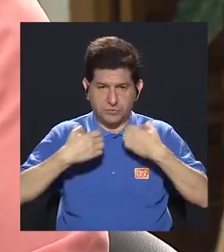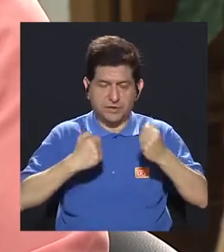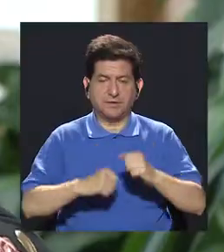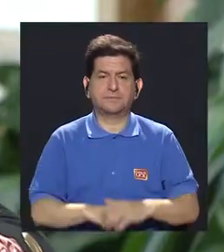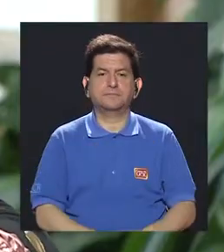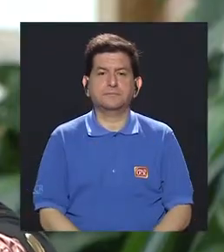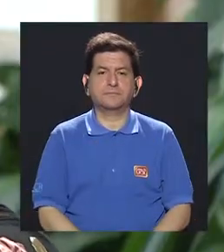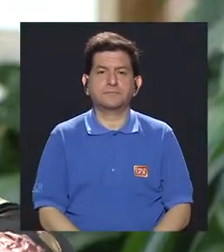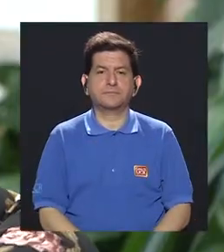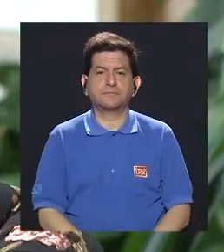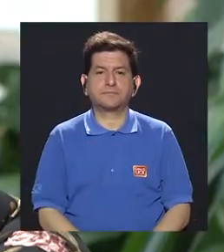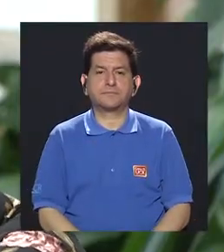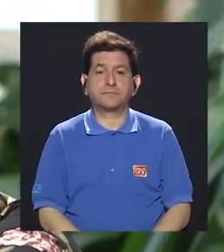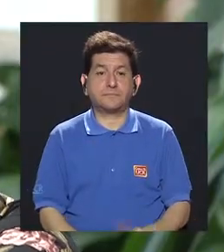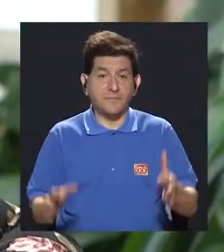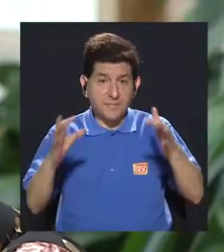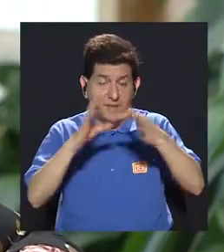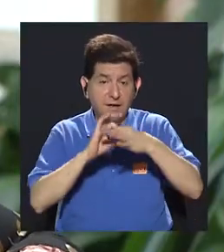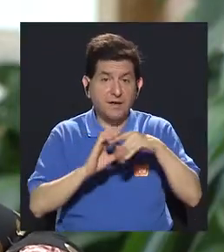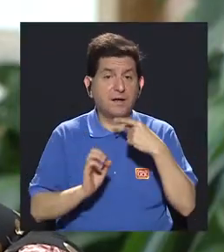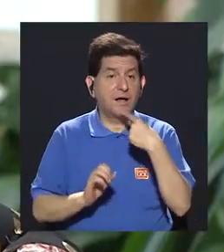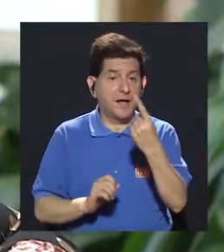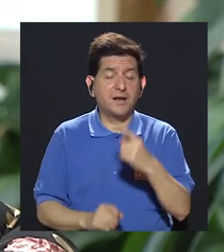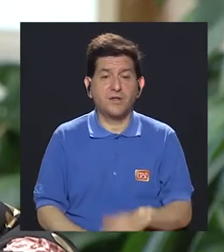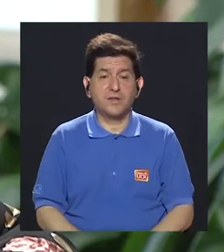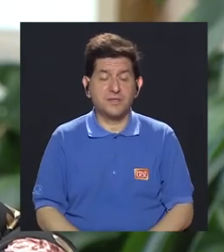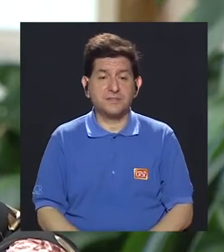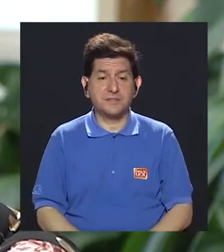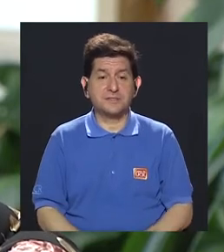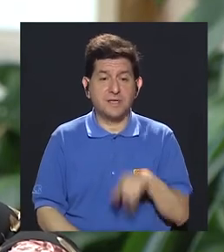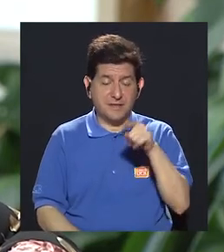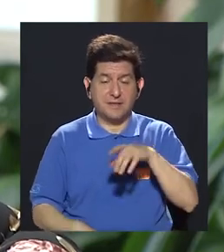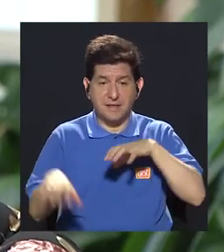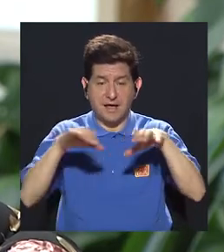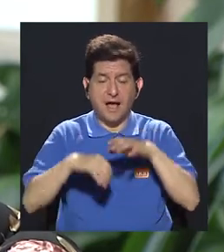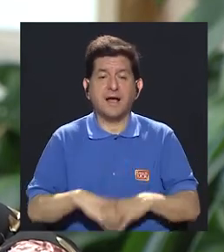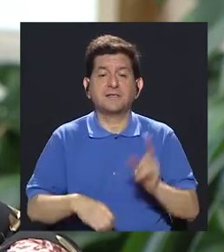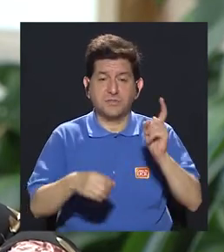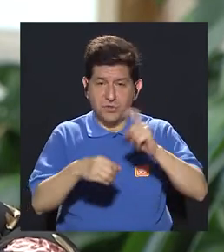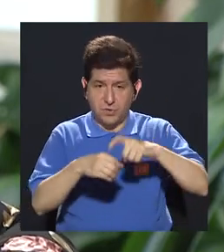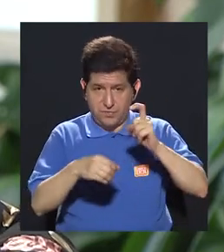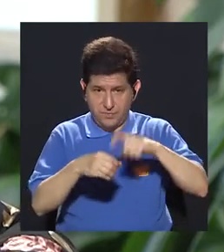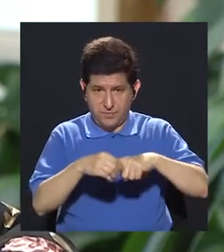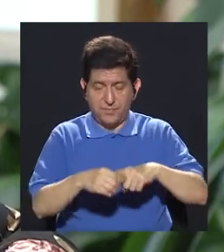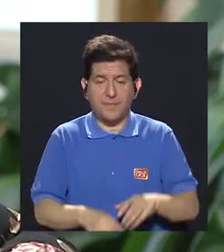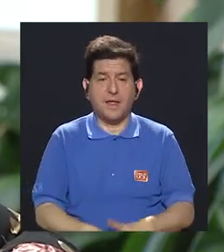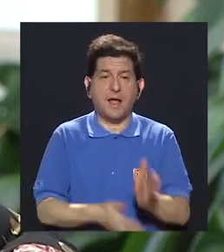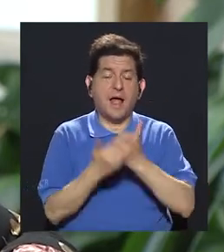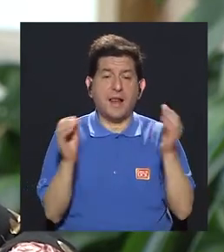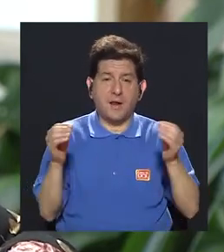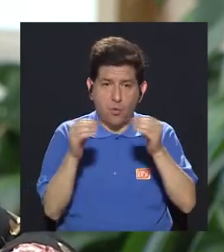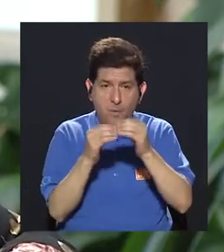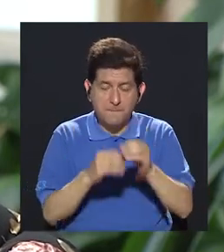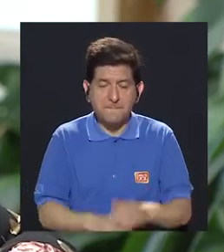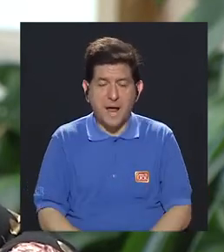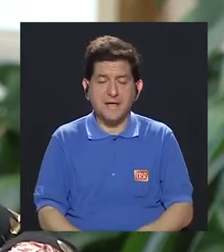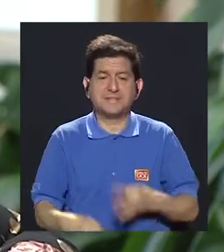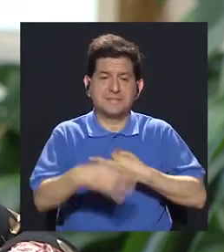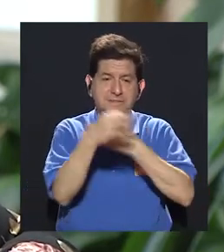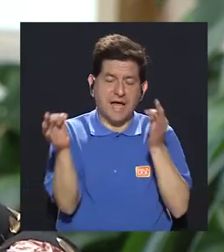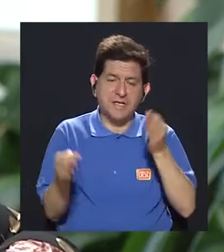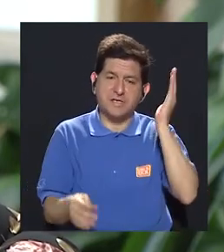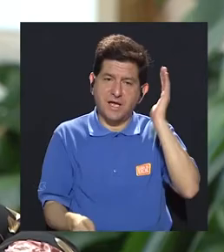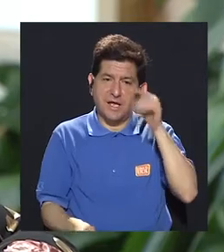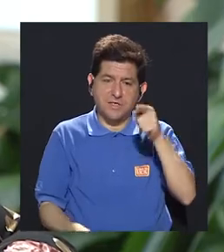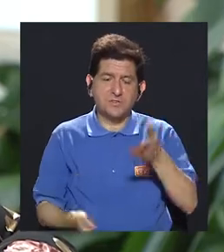emotivo. Adriana, a propósito de que hablas de lo presencial, ¿hay algo más que haya presencial, talleres,